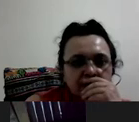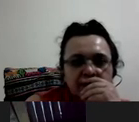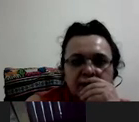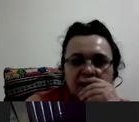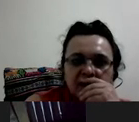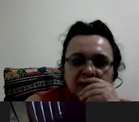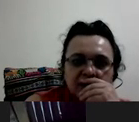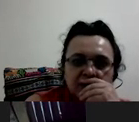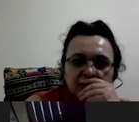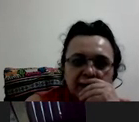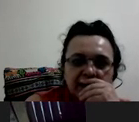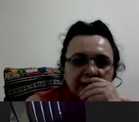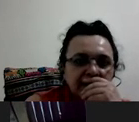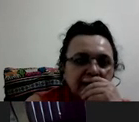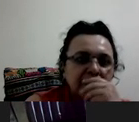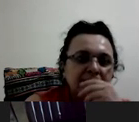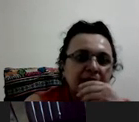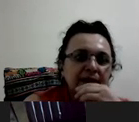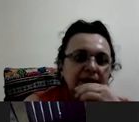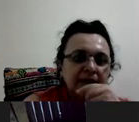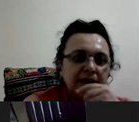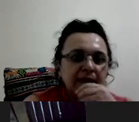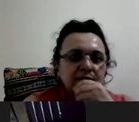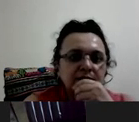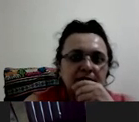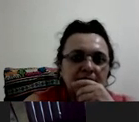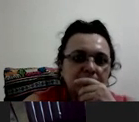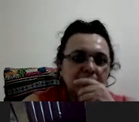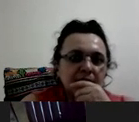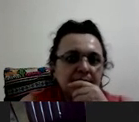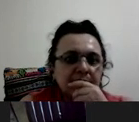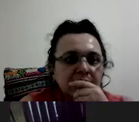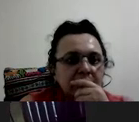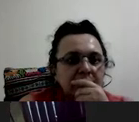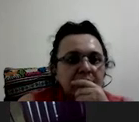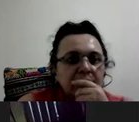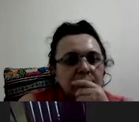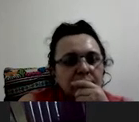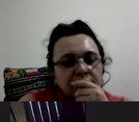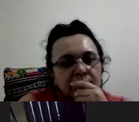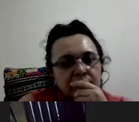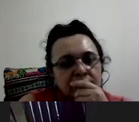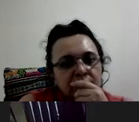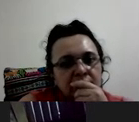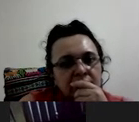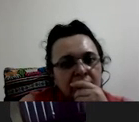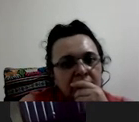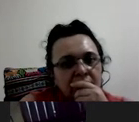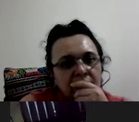do. Y el otro es con can. Y entonces tenemos ahí, cuando